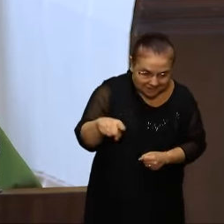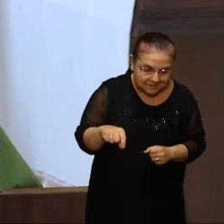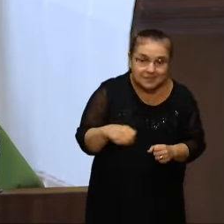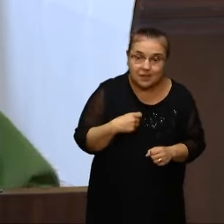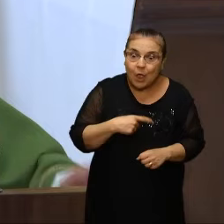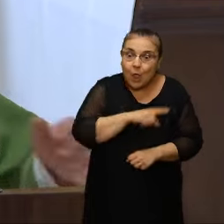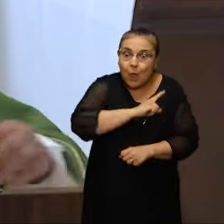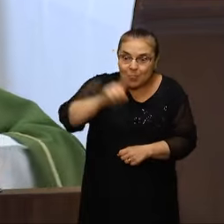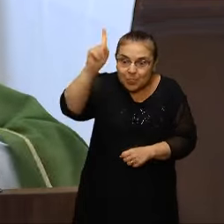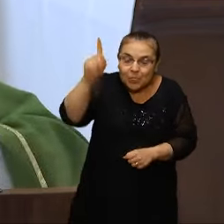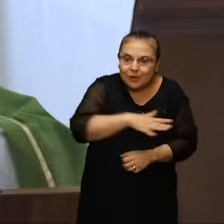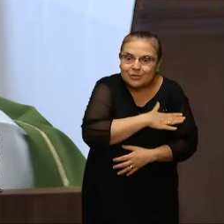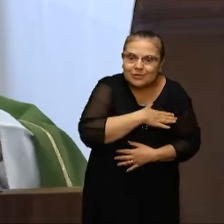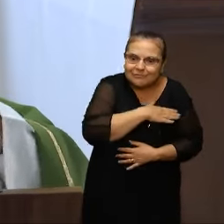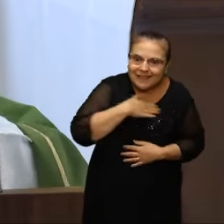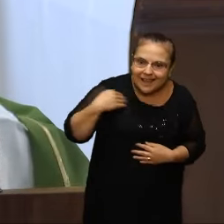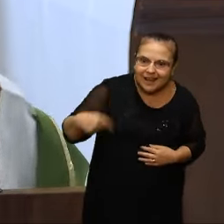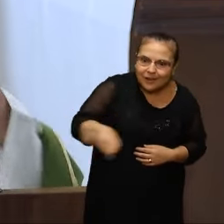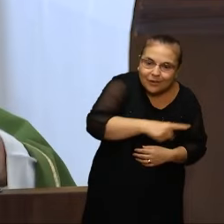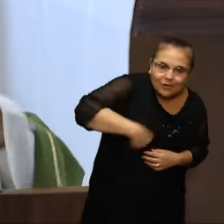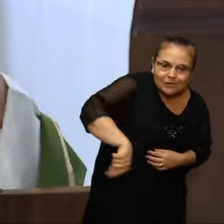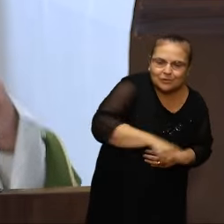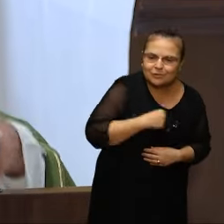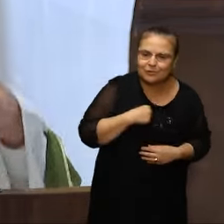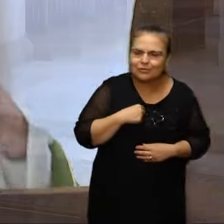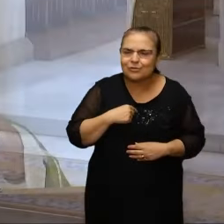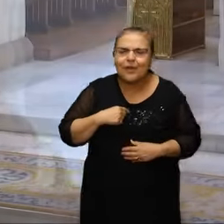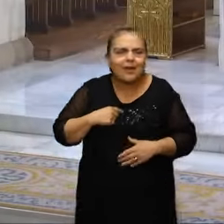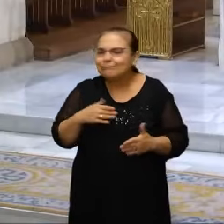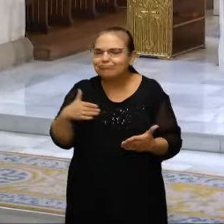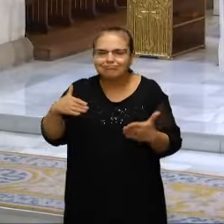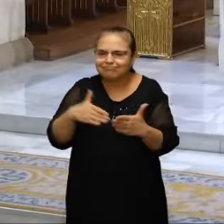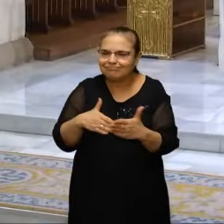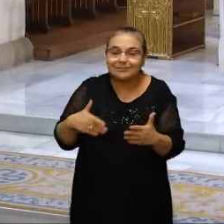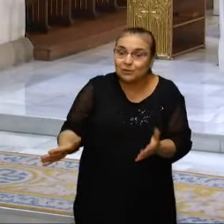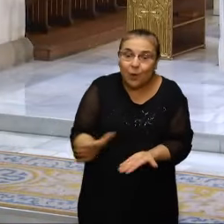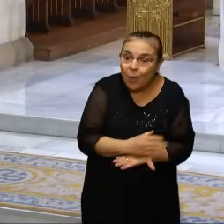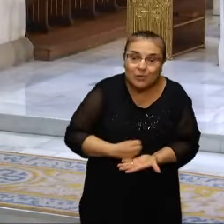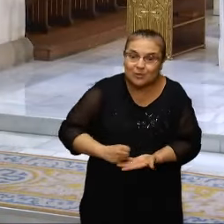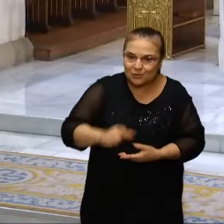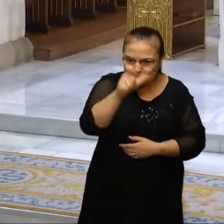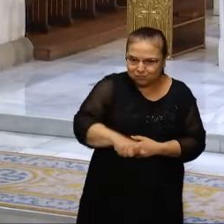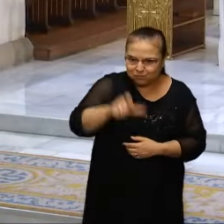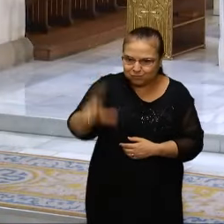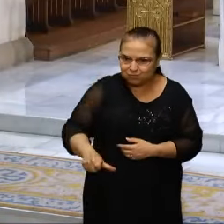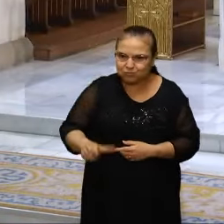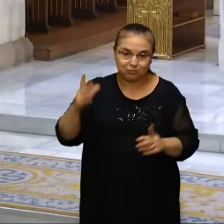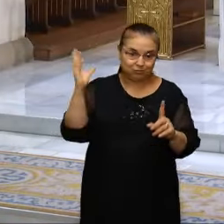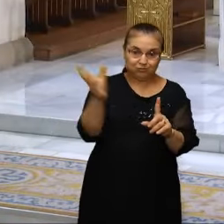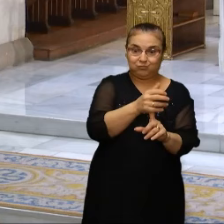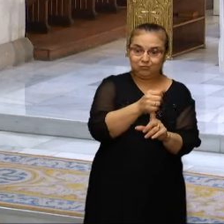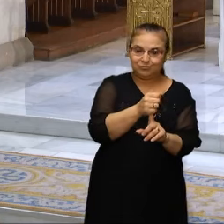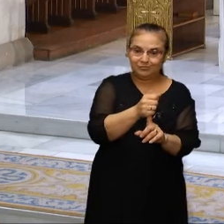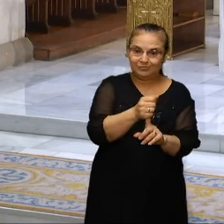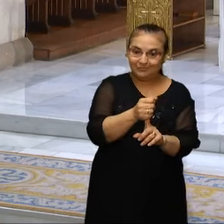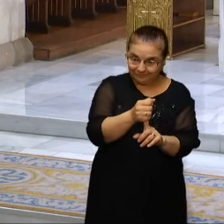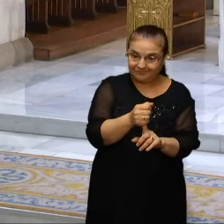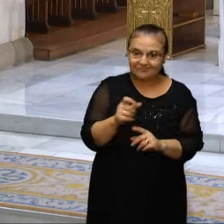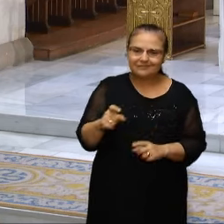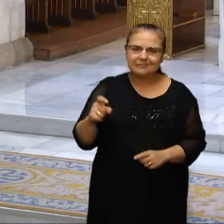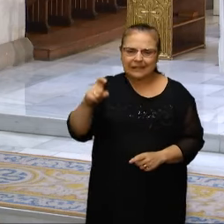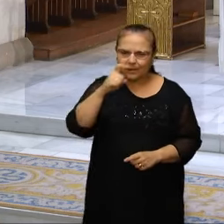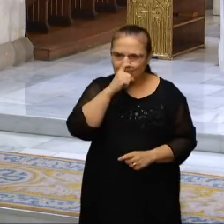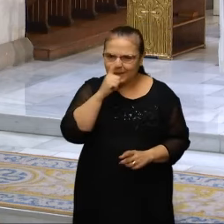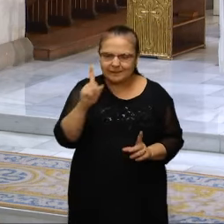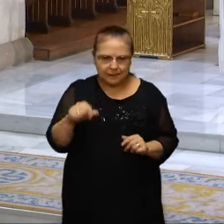sigamos siendo misioneros para que su amor llegue a todos los hombres. Acuérdate de una frase que he